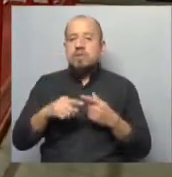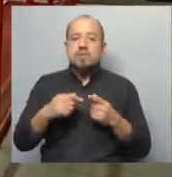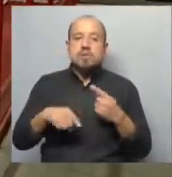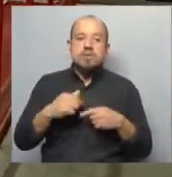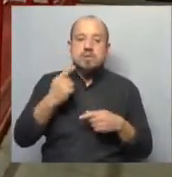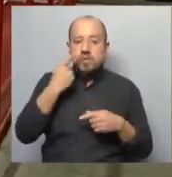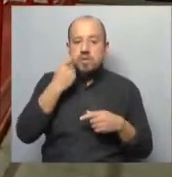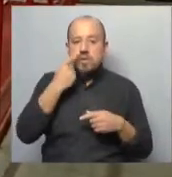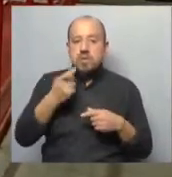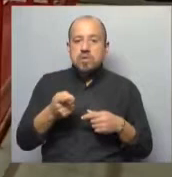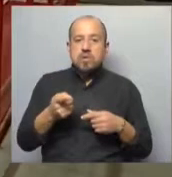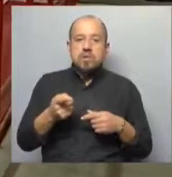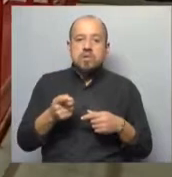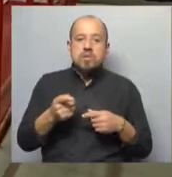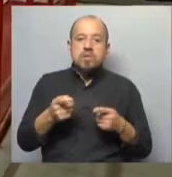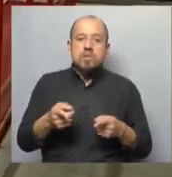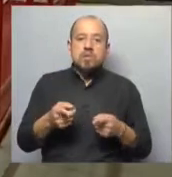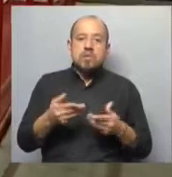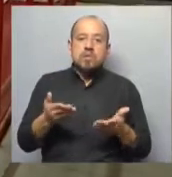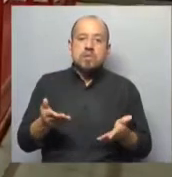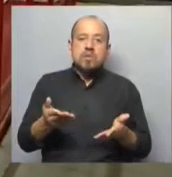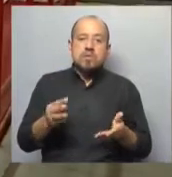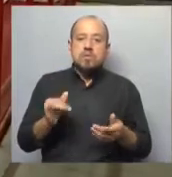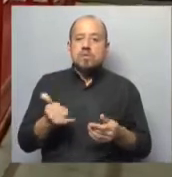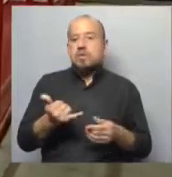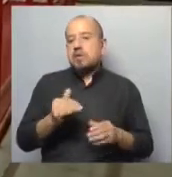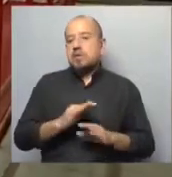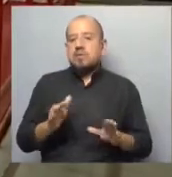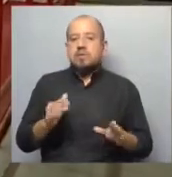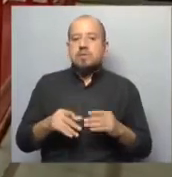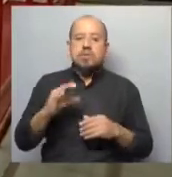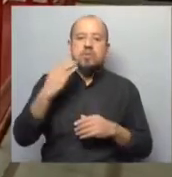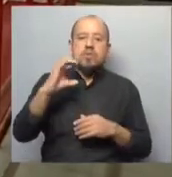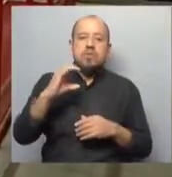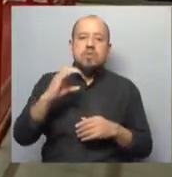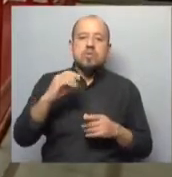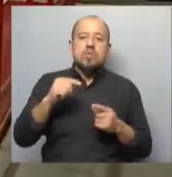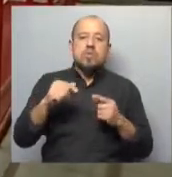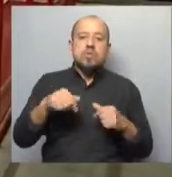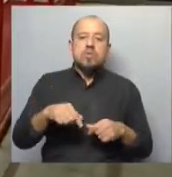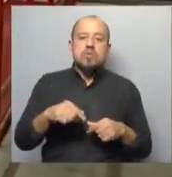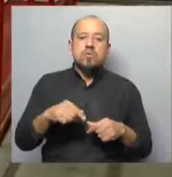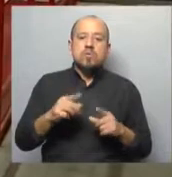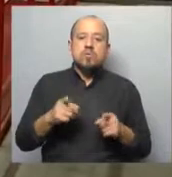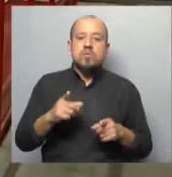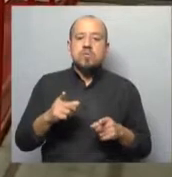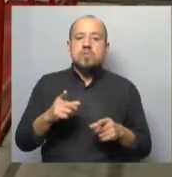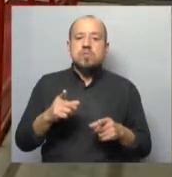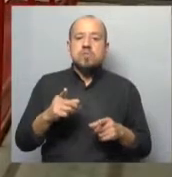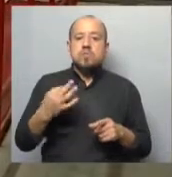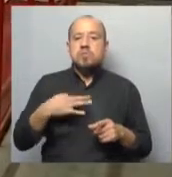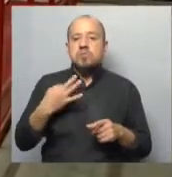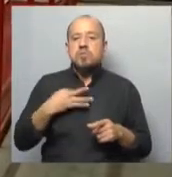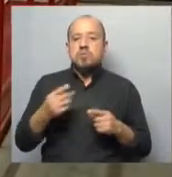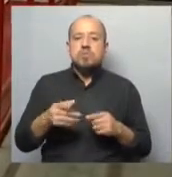de hombres. Ha pasado de moda, los clubes empezaron a quedar sin cantina. Acá nos pasó eso, tuvimos muchos años sin cantina. Y